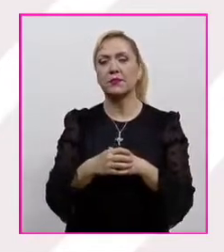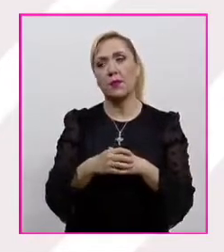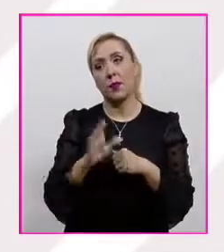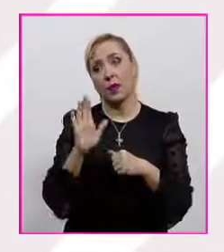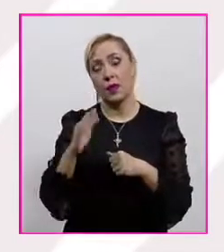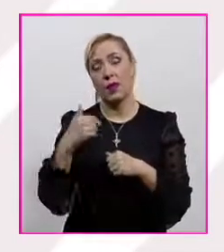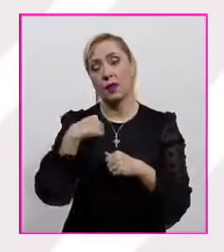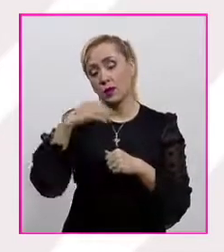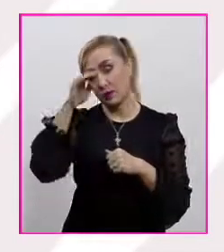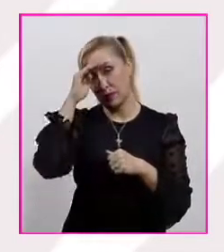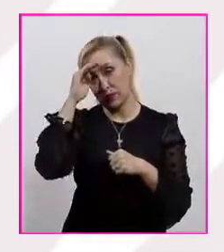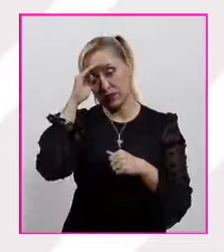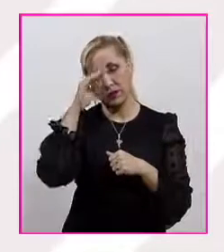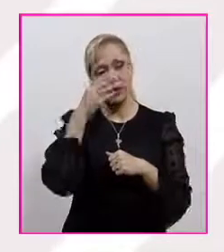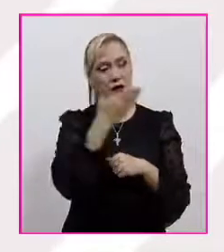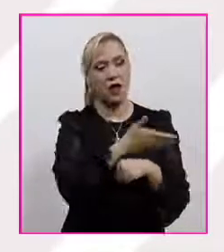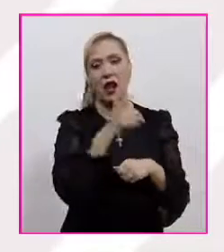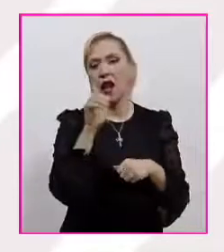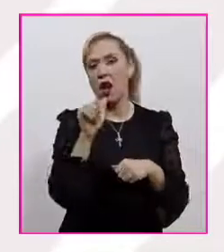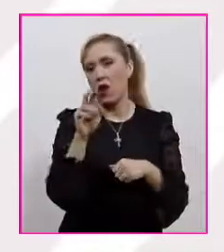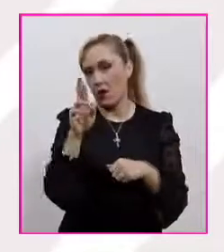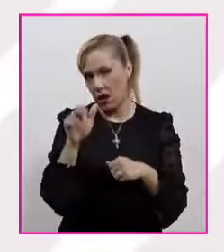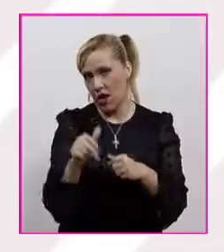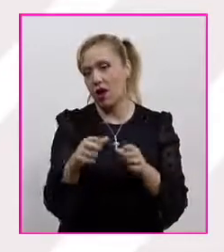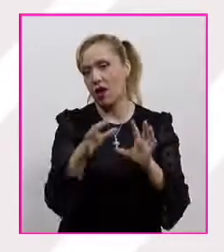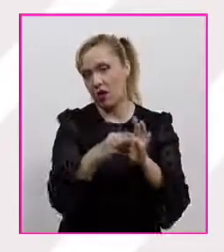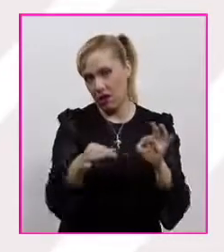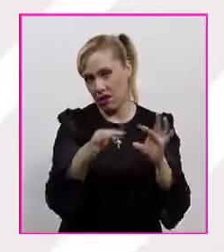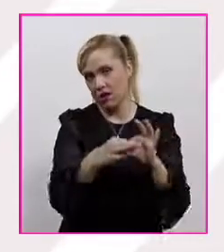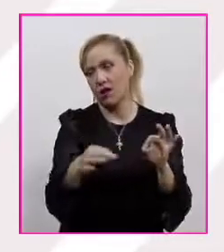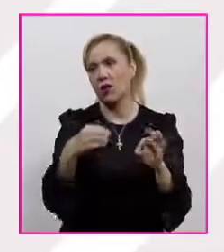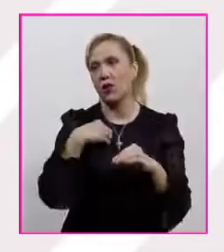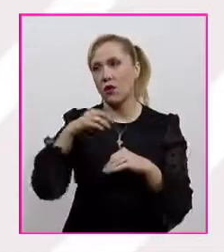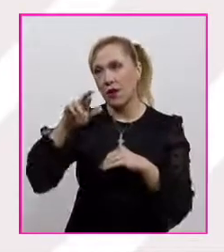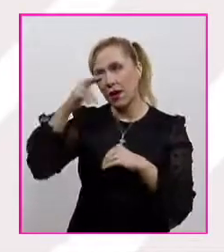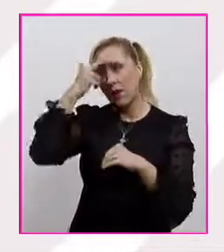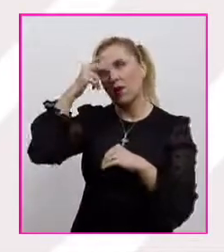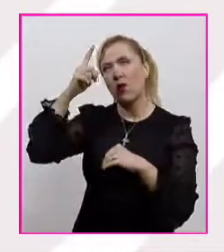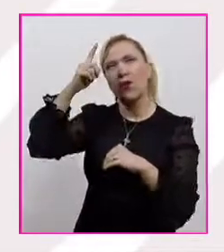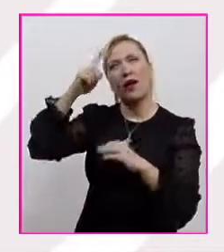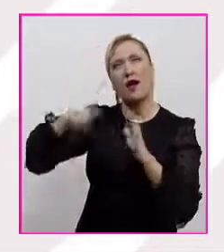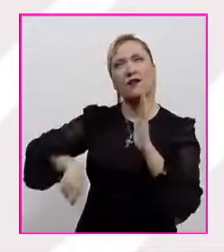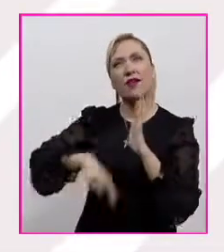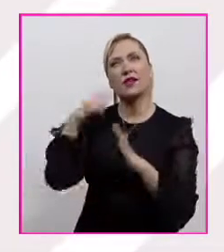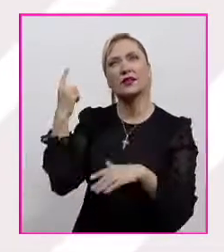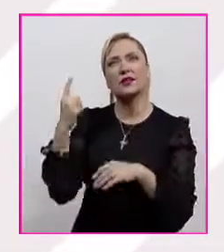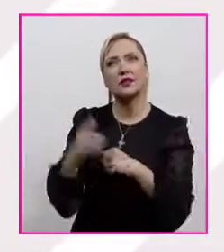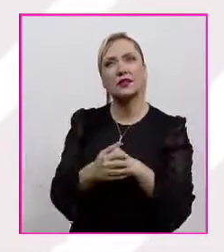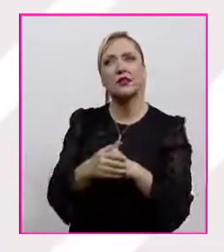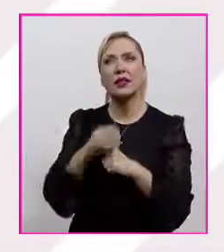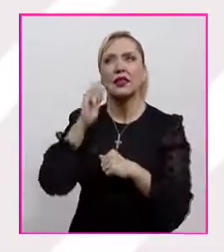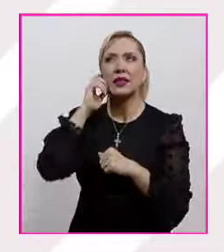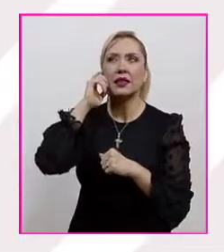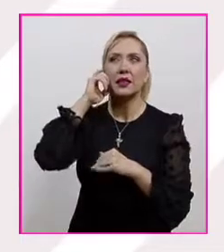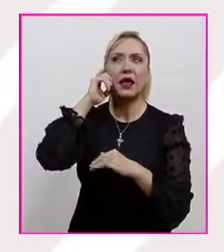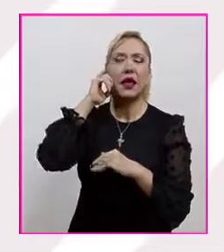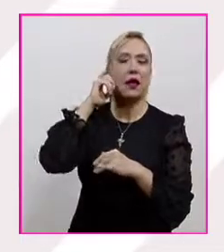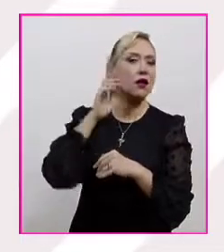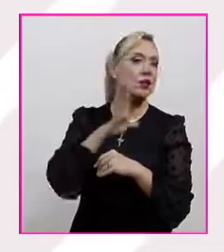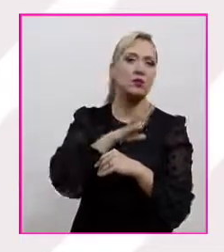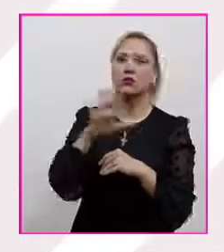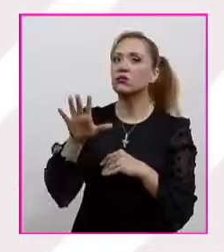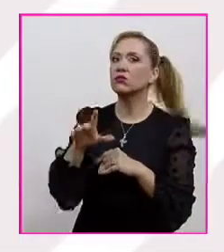Bueno, creo que Laura lo ha ilustrado bien, pero por ejemplo, recuerdo un caso que tuvimos de que se negaba el acceso